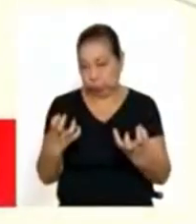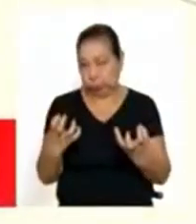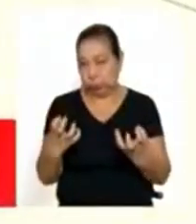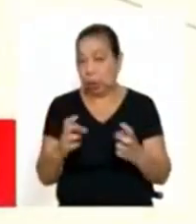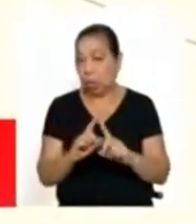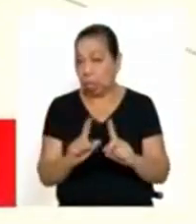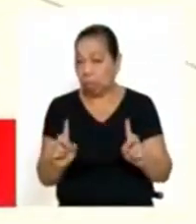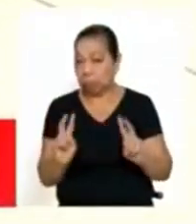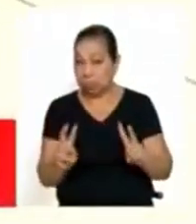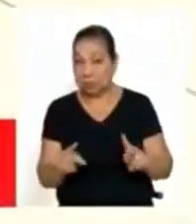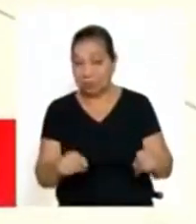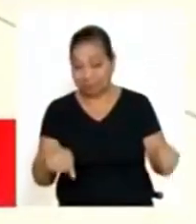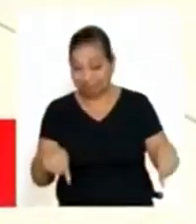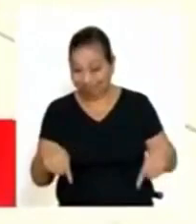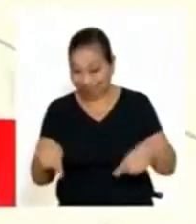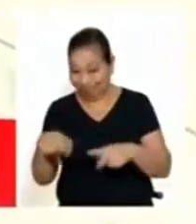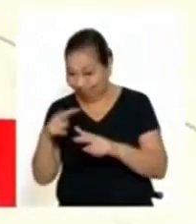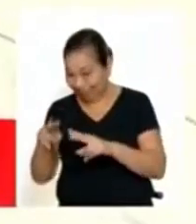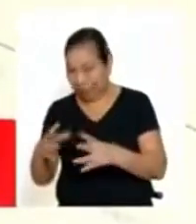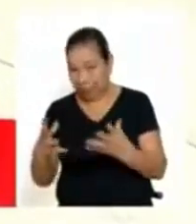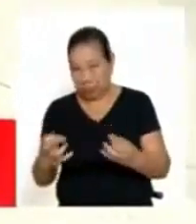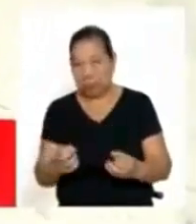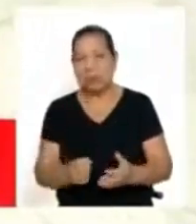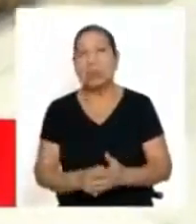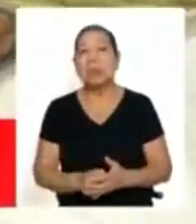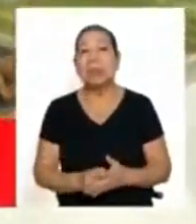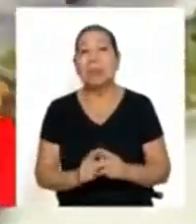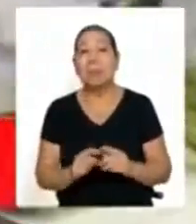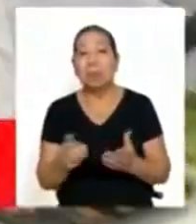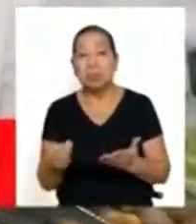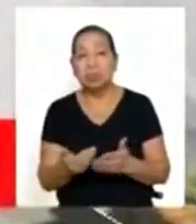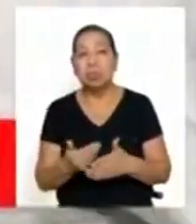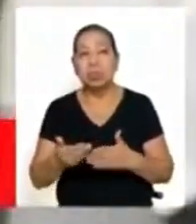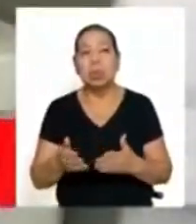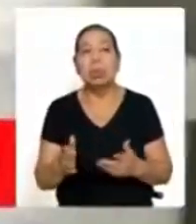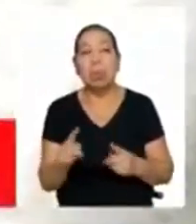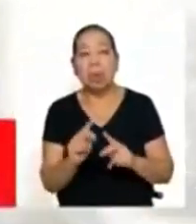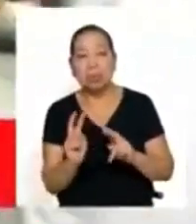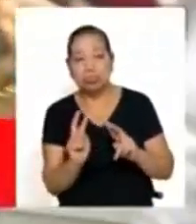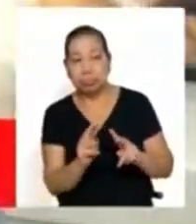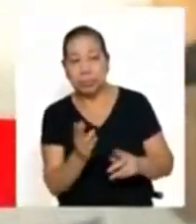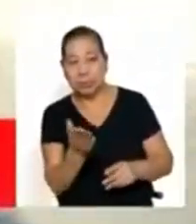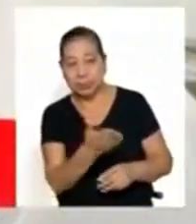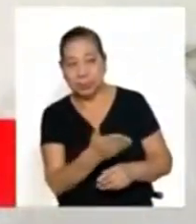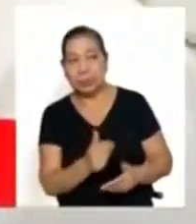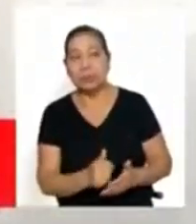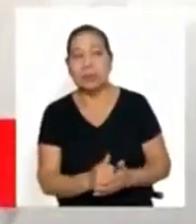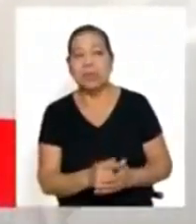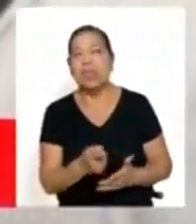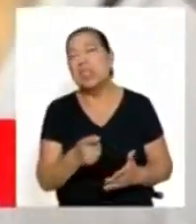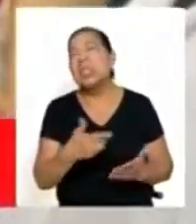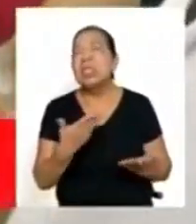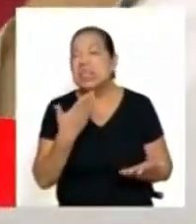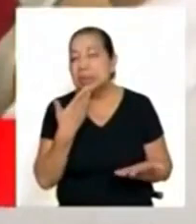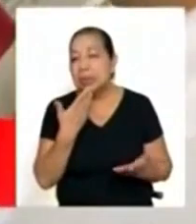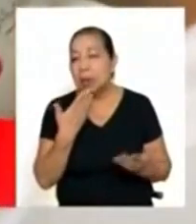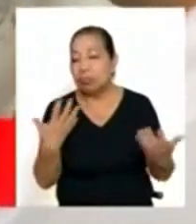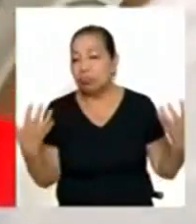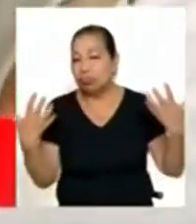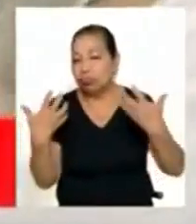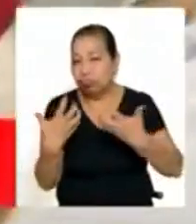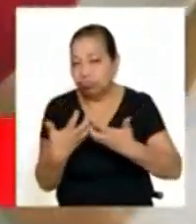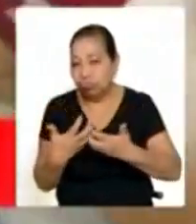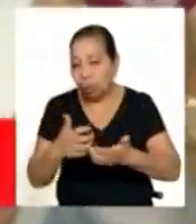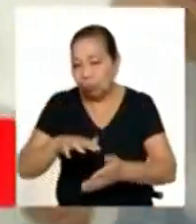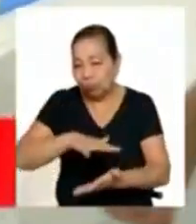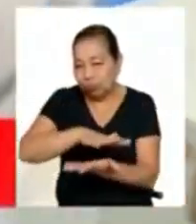secos, como esto, como también que es la cáscara de palta, pasan al proceso de molienda, que podemos observar en esta parte, ¿no? Están haciendo una combinación